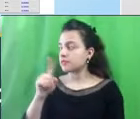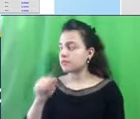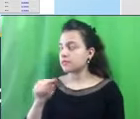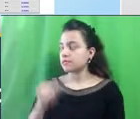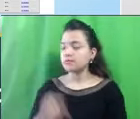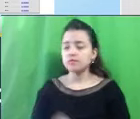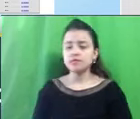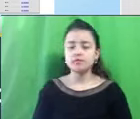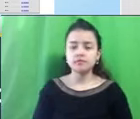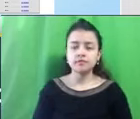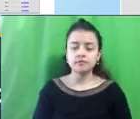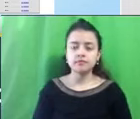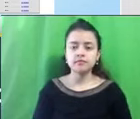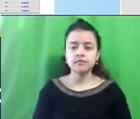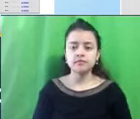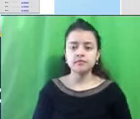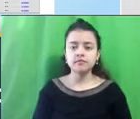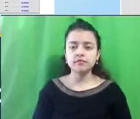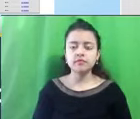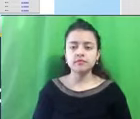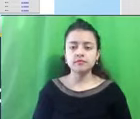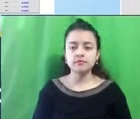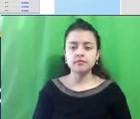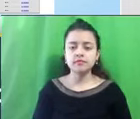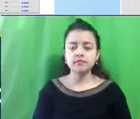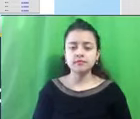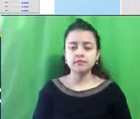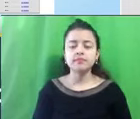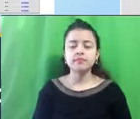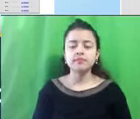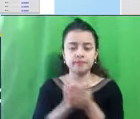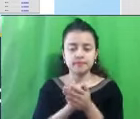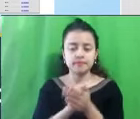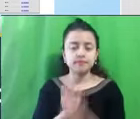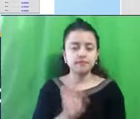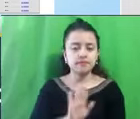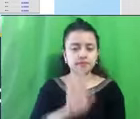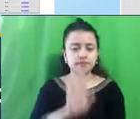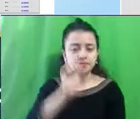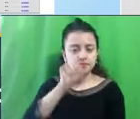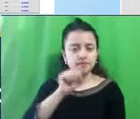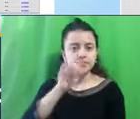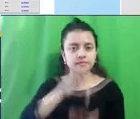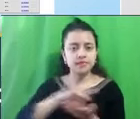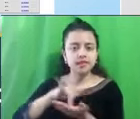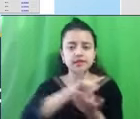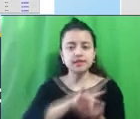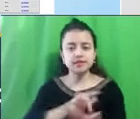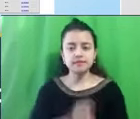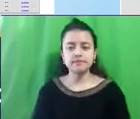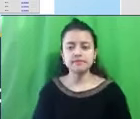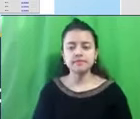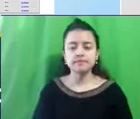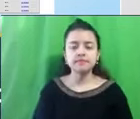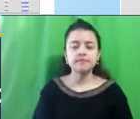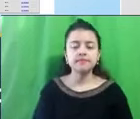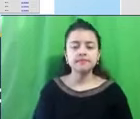eso los invitamos a que participen y que conozcan nuestra página. Referente